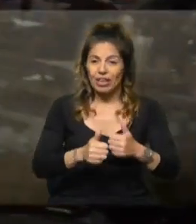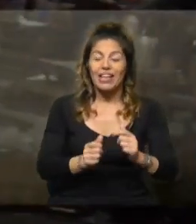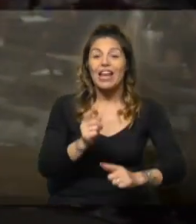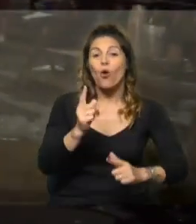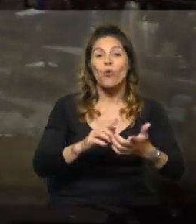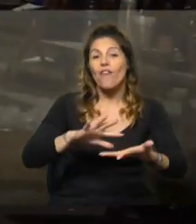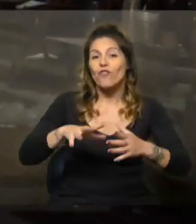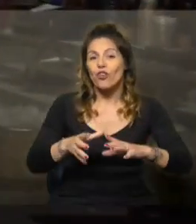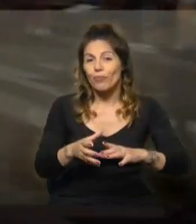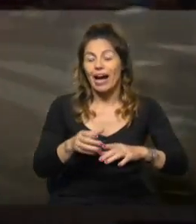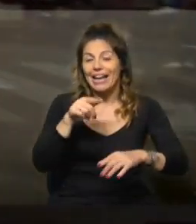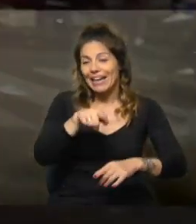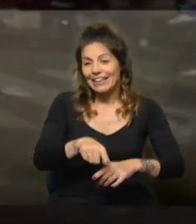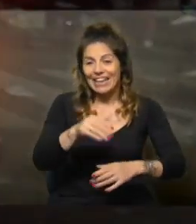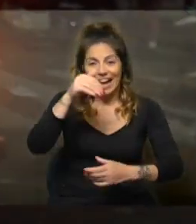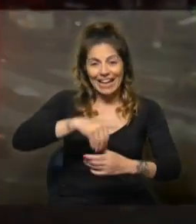sentido